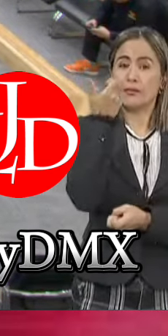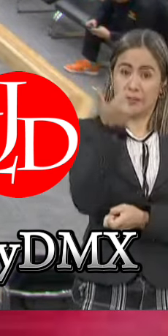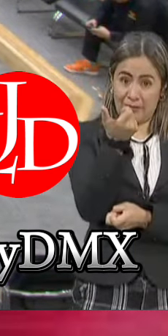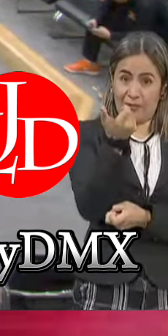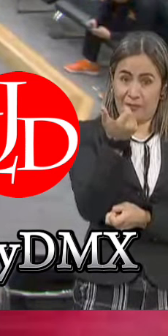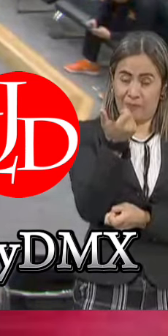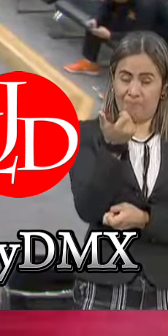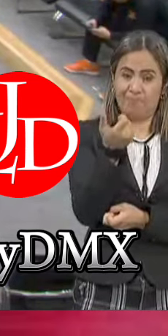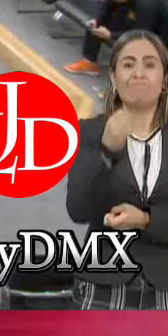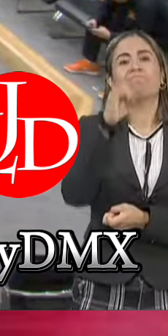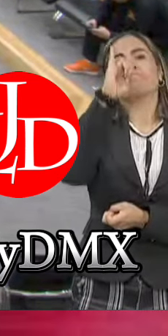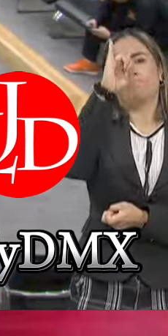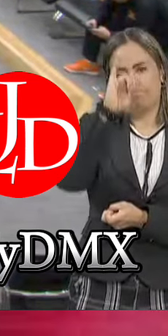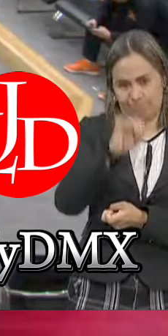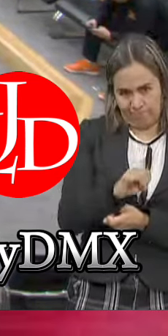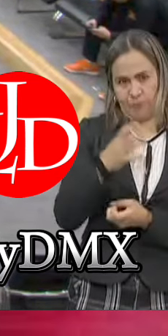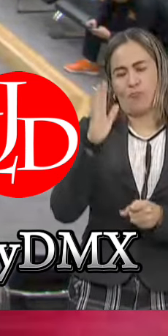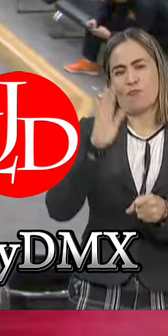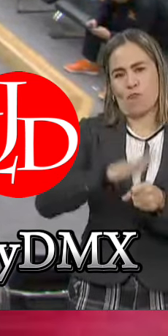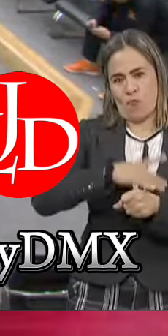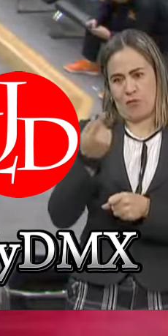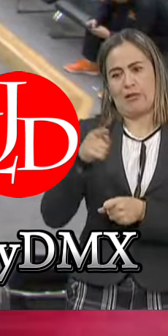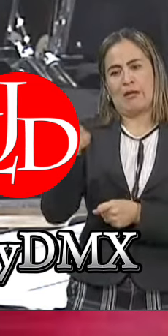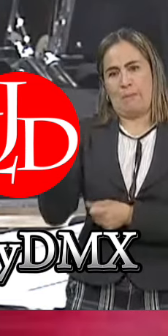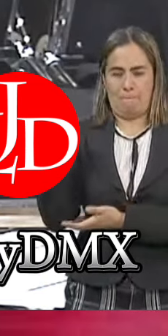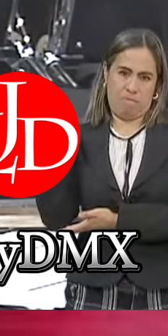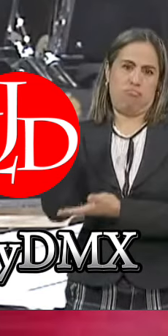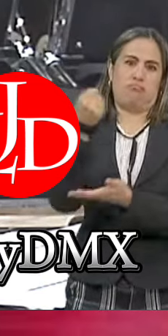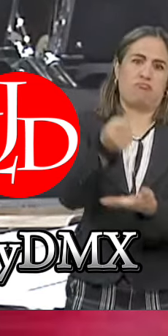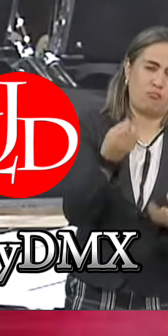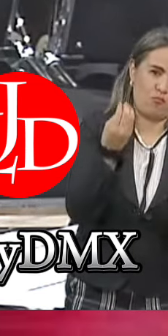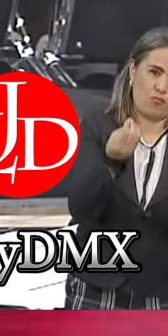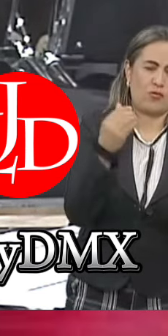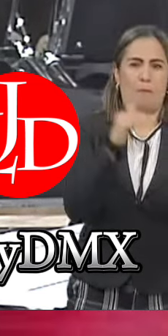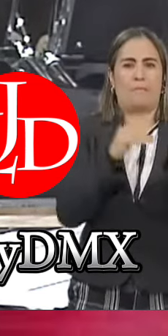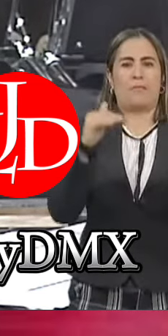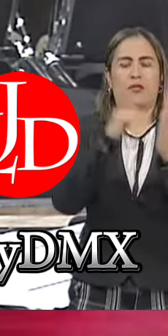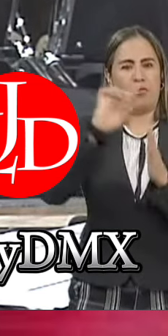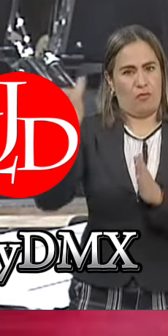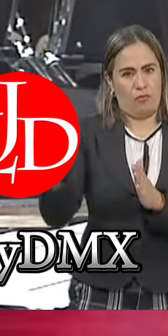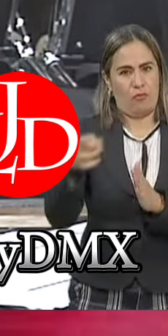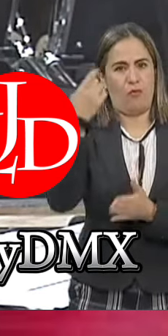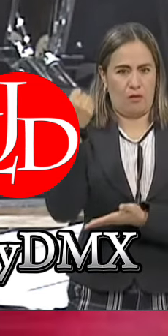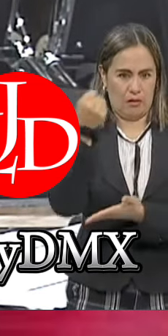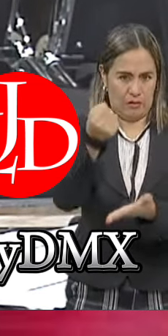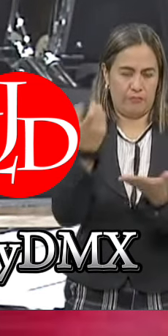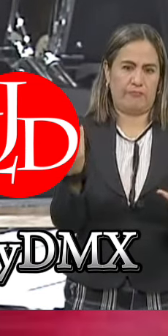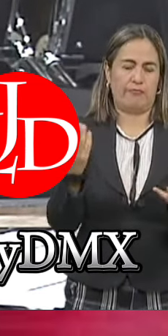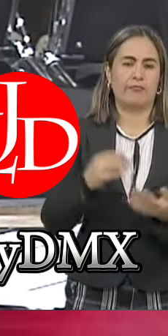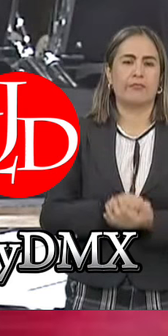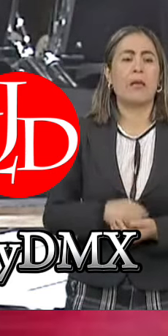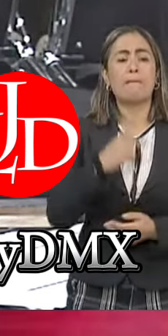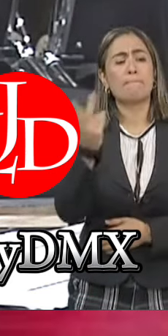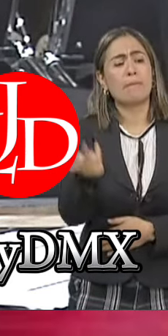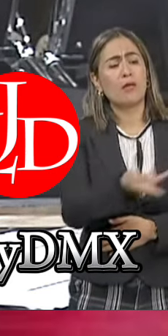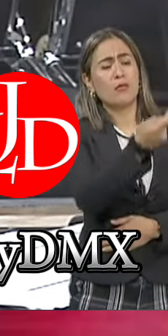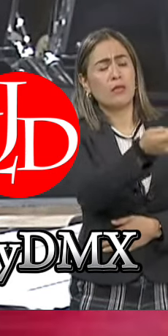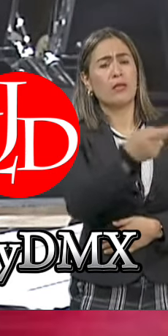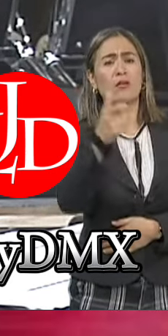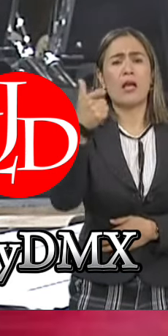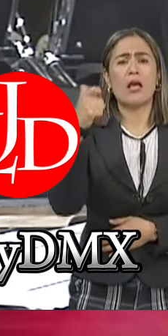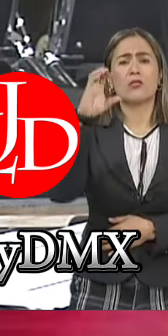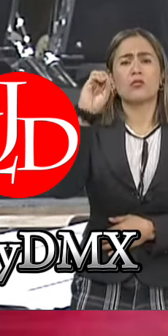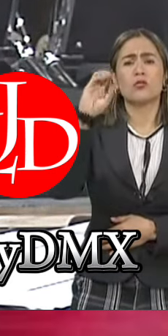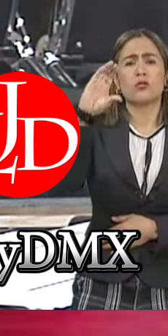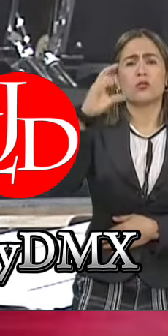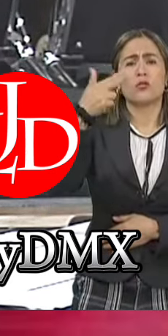tienen atribuciones y hay millones de dólares por ahí dicen aquí la investigación le preguntaron a ochil Gálvez